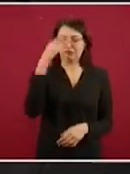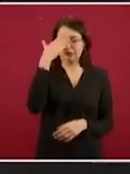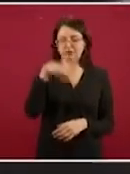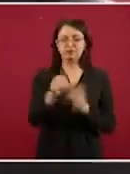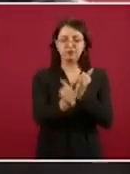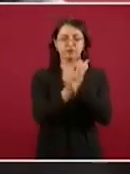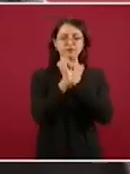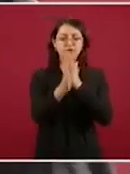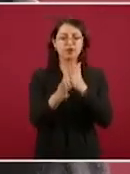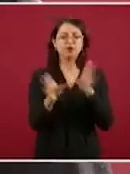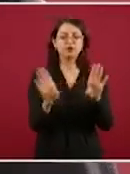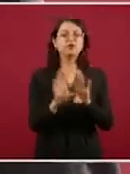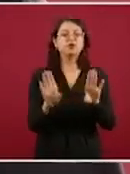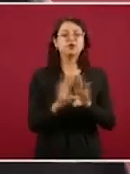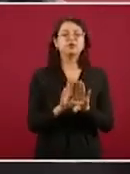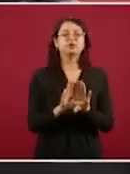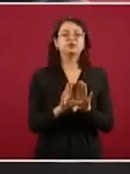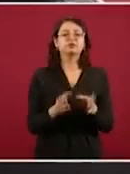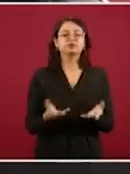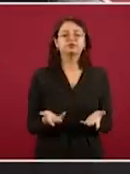de que